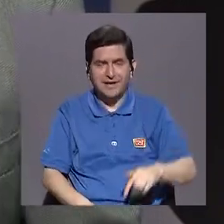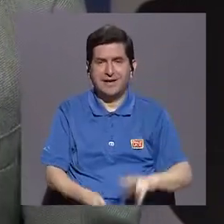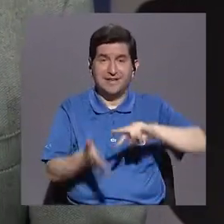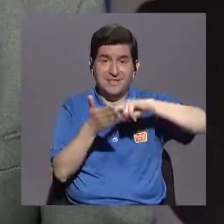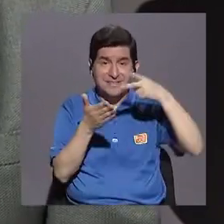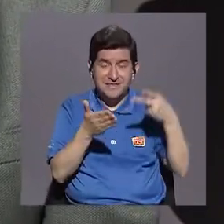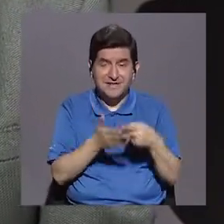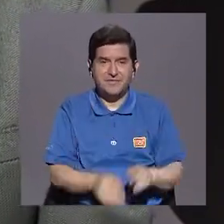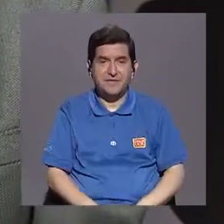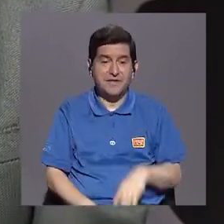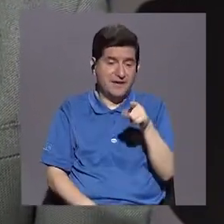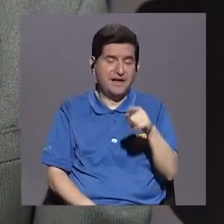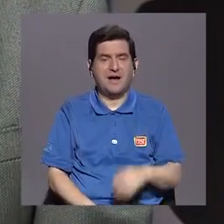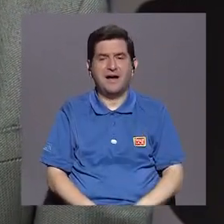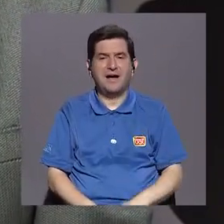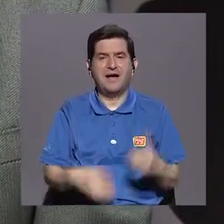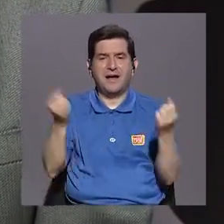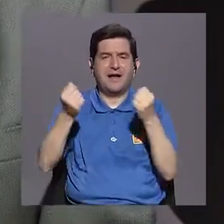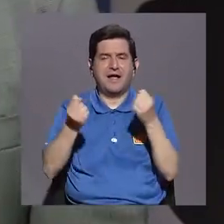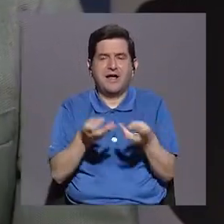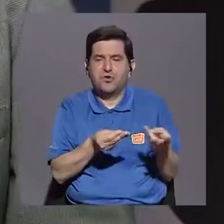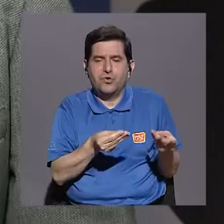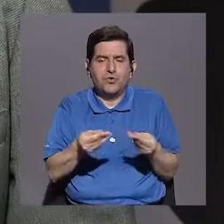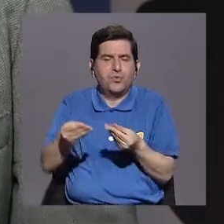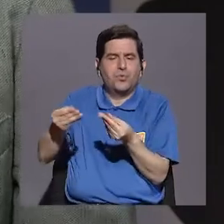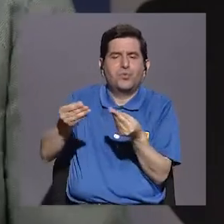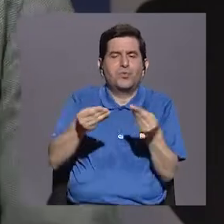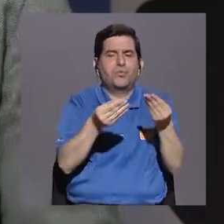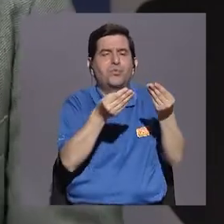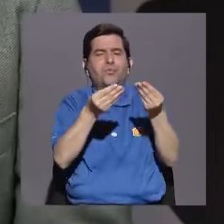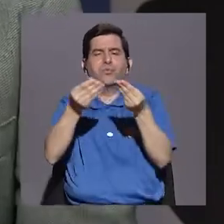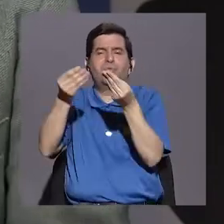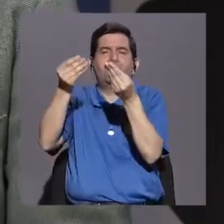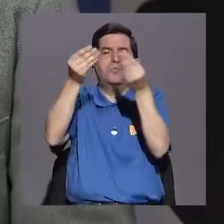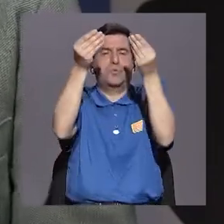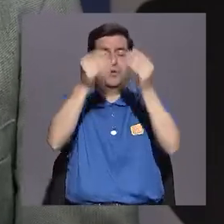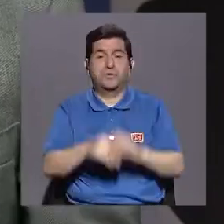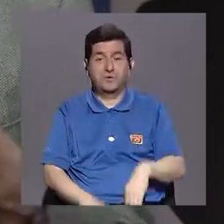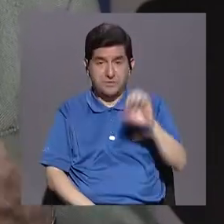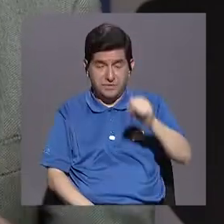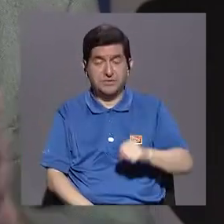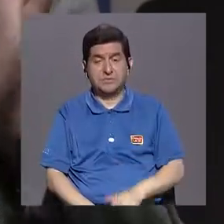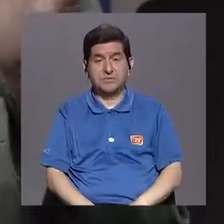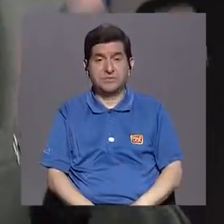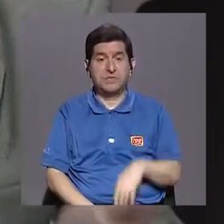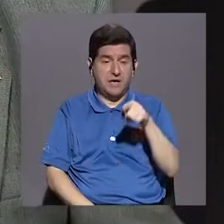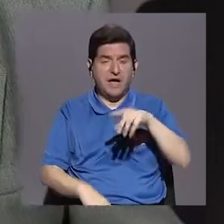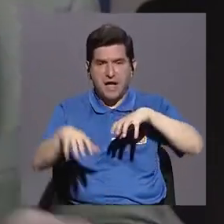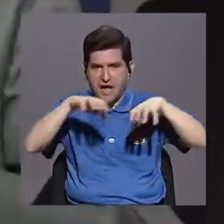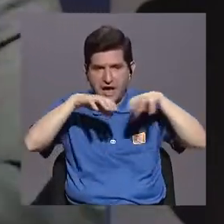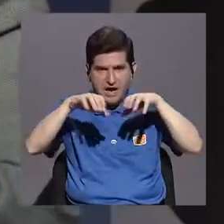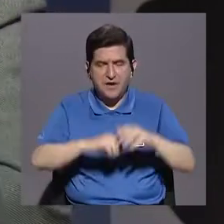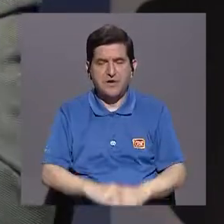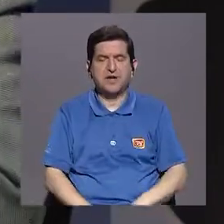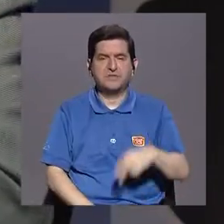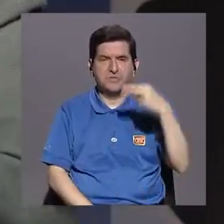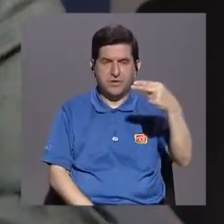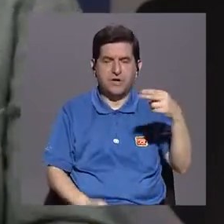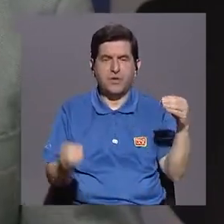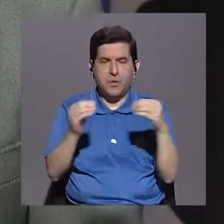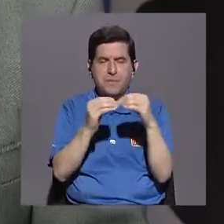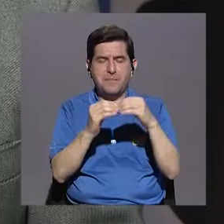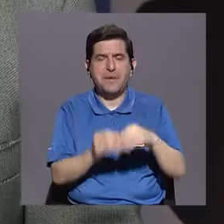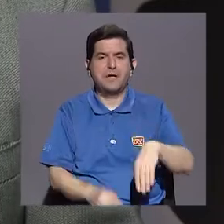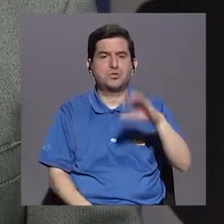lo que sale por el tubo de escape de un vehículo sí claro por supuesto vaporcito de agua por la reacción hidrógeno más oxígeno